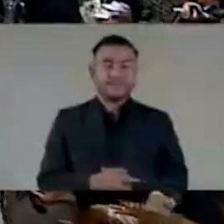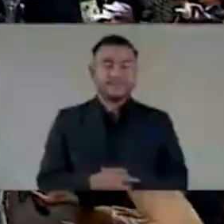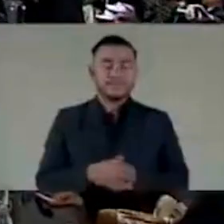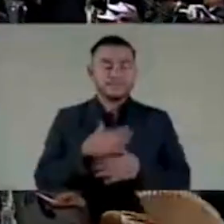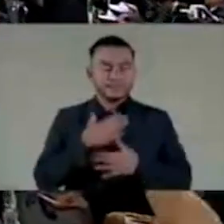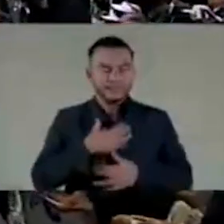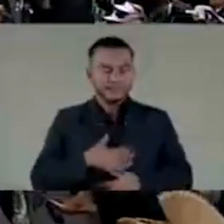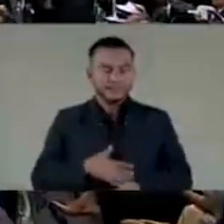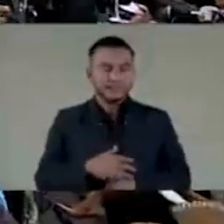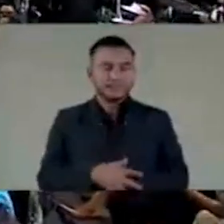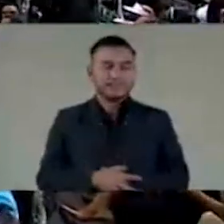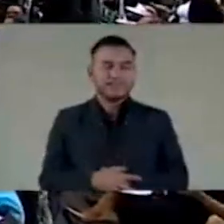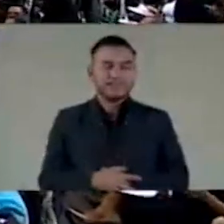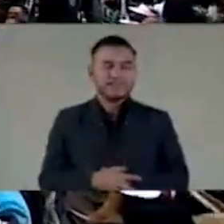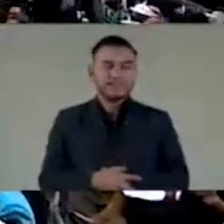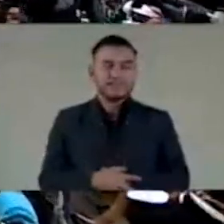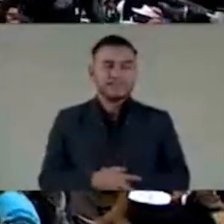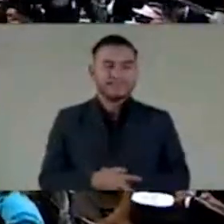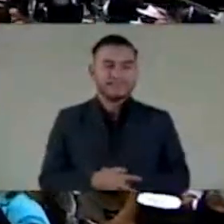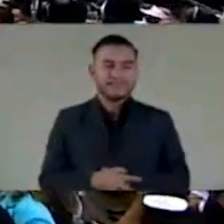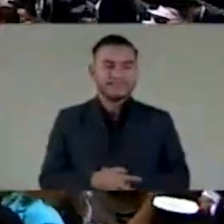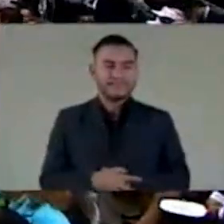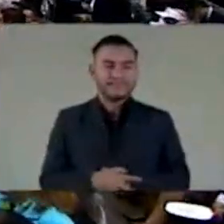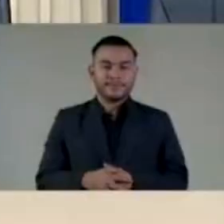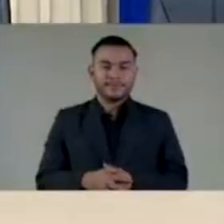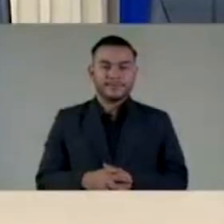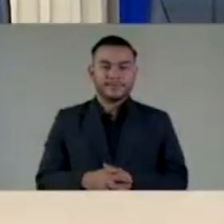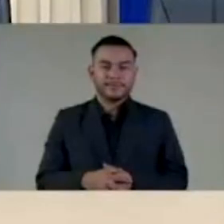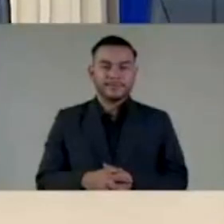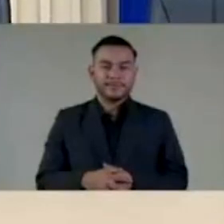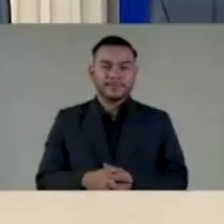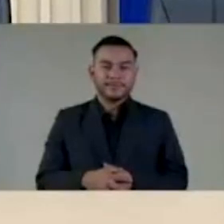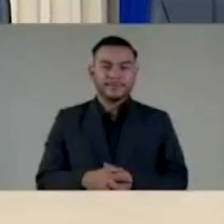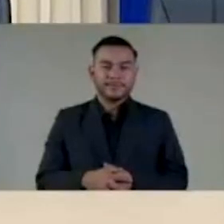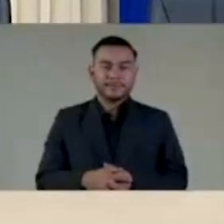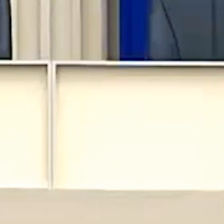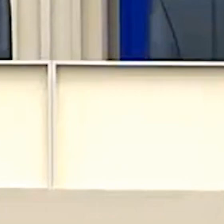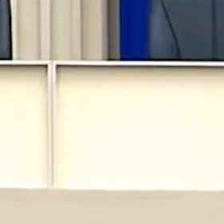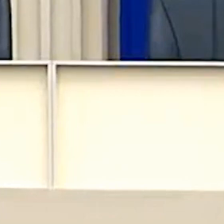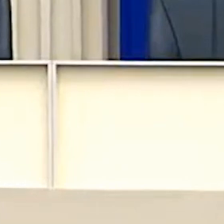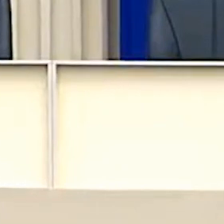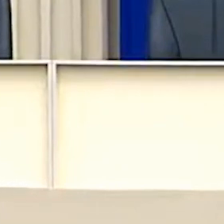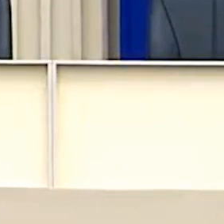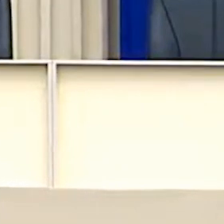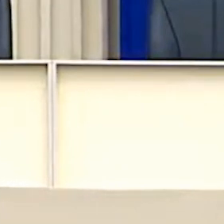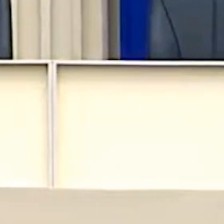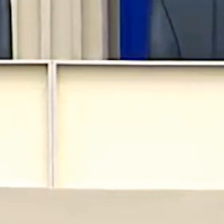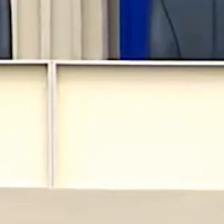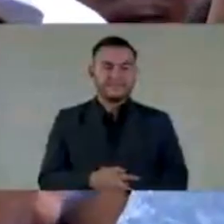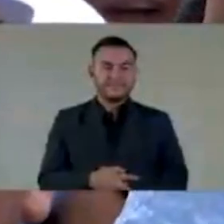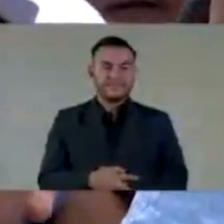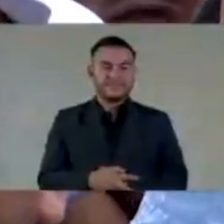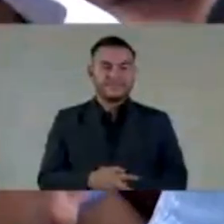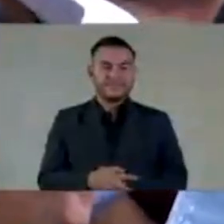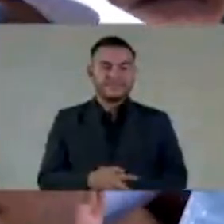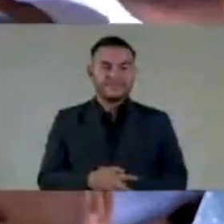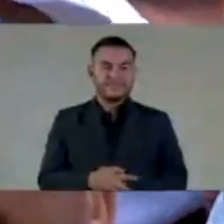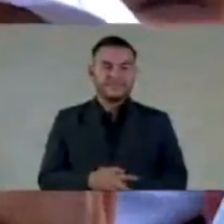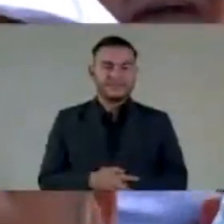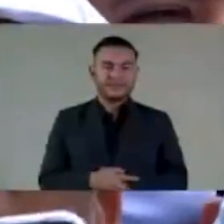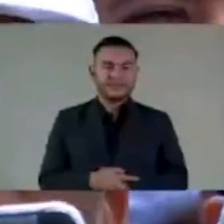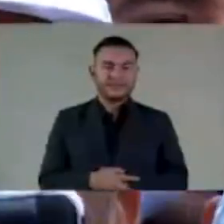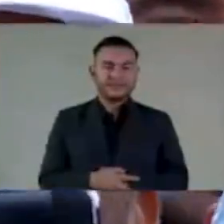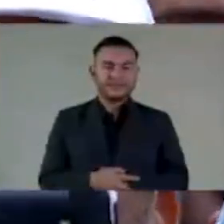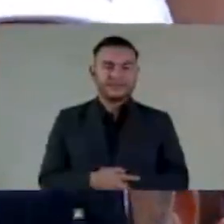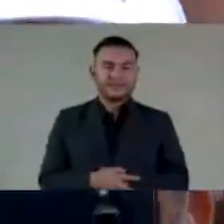vídeo hablaremos de algunos de los datos más relevantes de esta histórica toma de gobierno cuando decimos histórica ya te imaginarás cuál será nuestro primer dato a